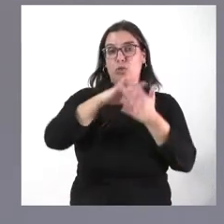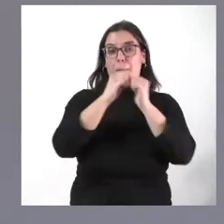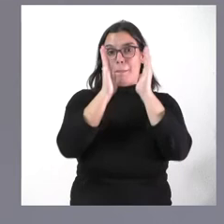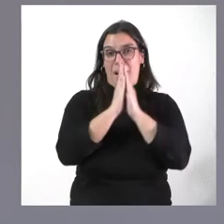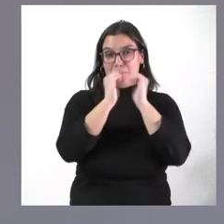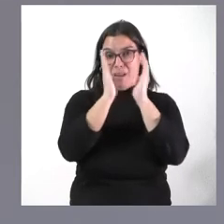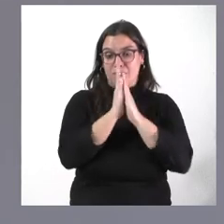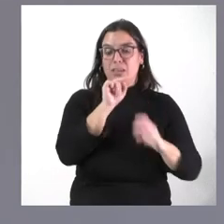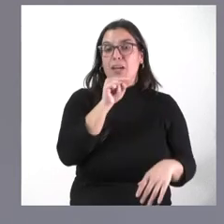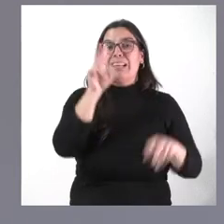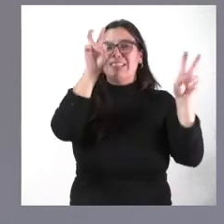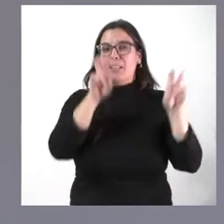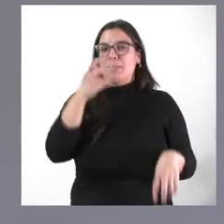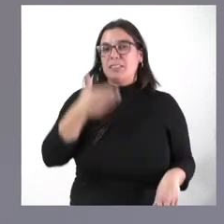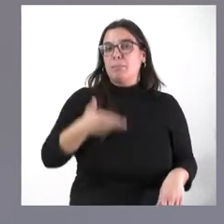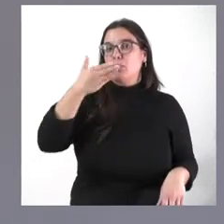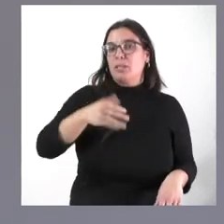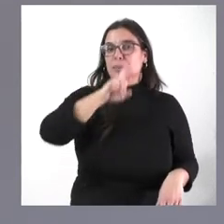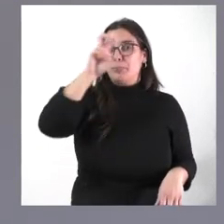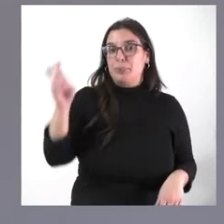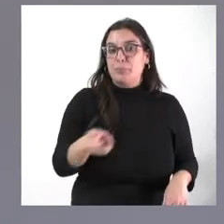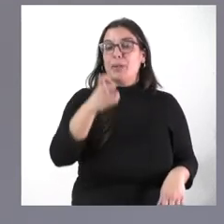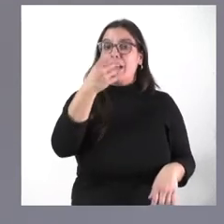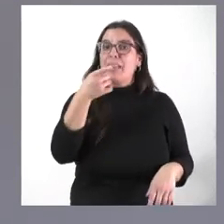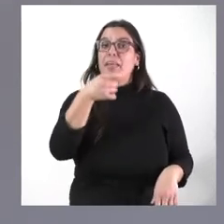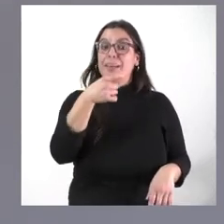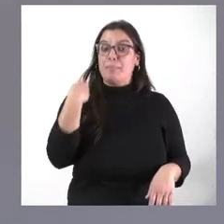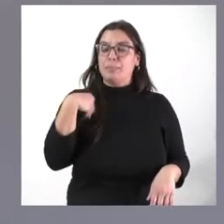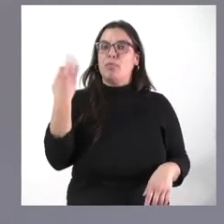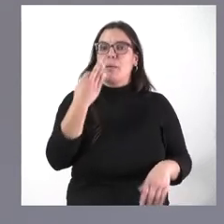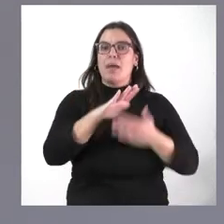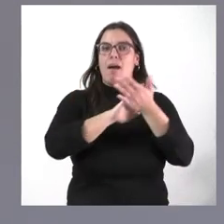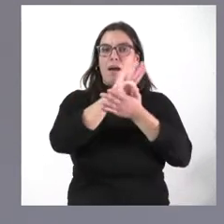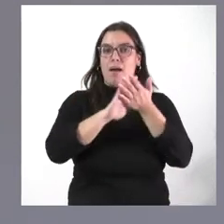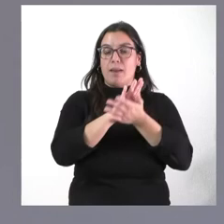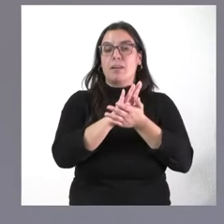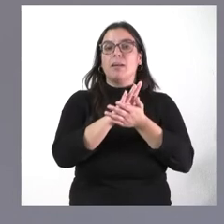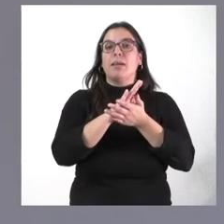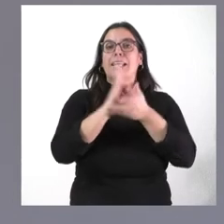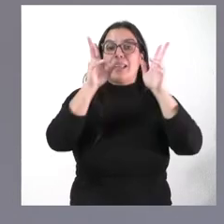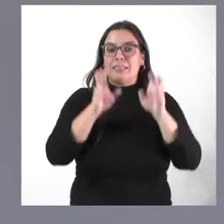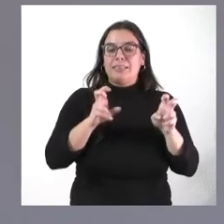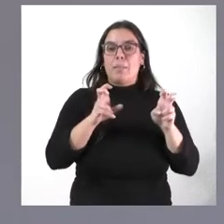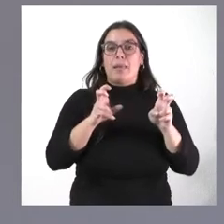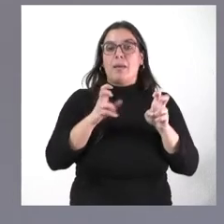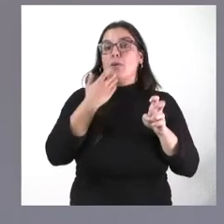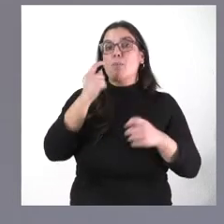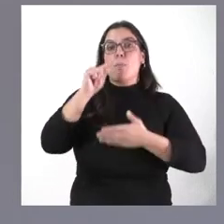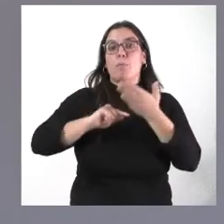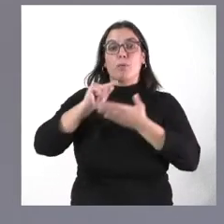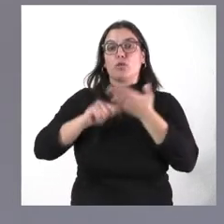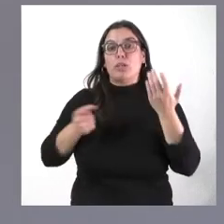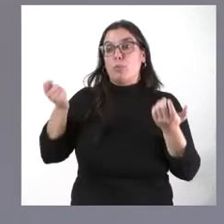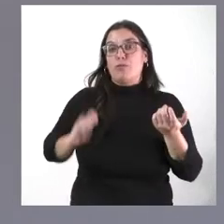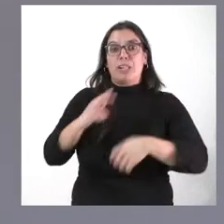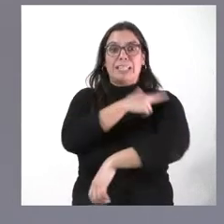que entre los asuntos importantes que tenían que haber ido a esa siguiente será la dificultad que tenemos las comunidades autónomas para disponer de personas sanitario y al final